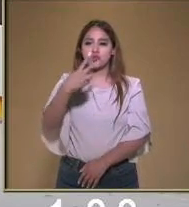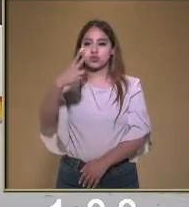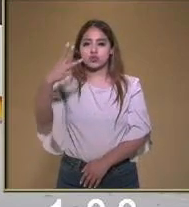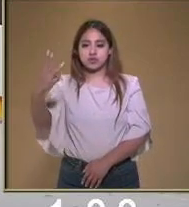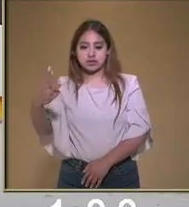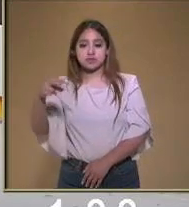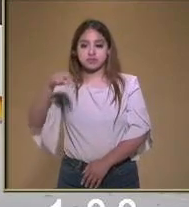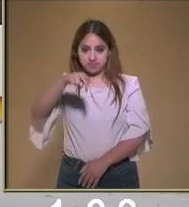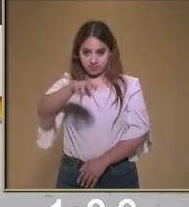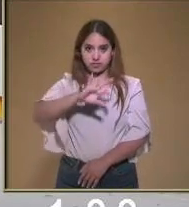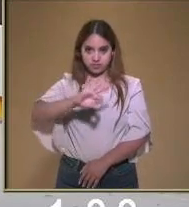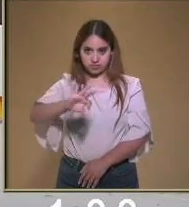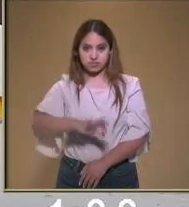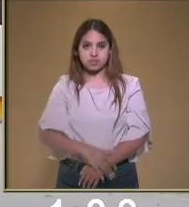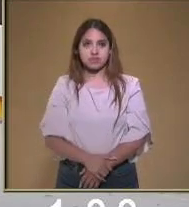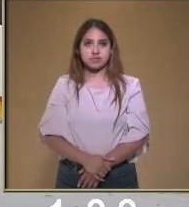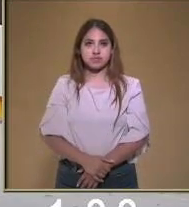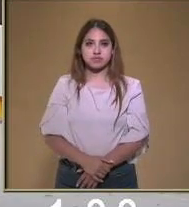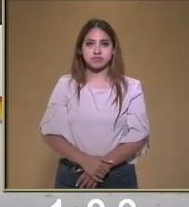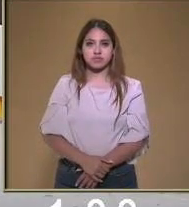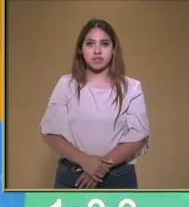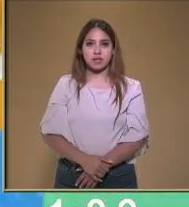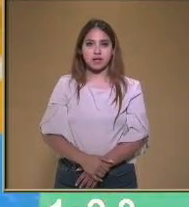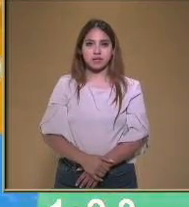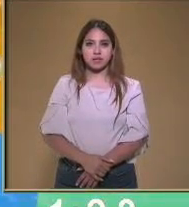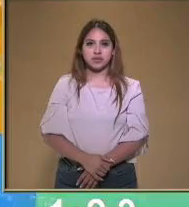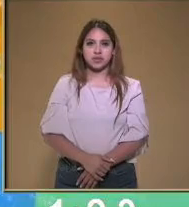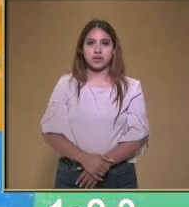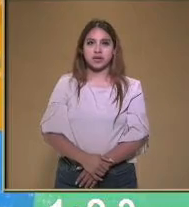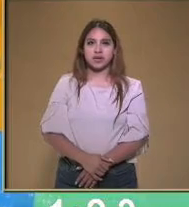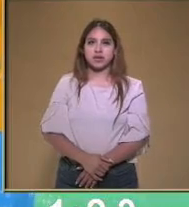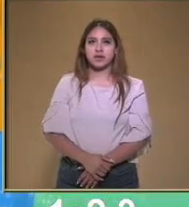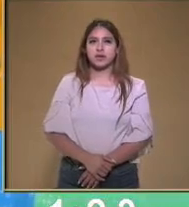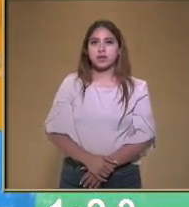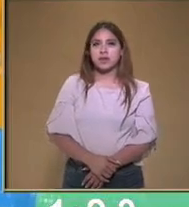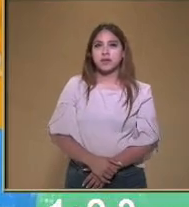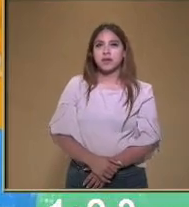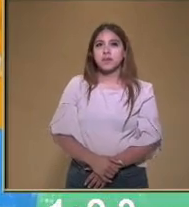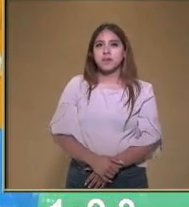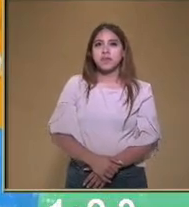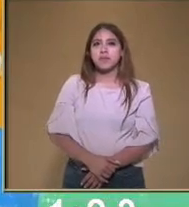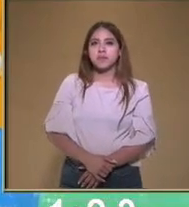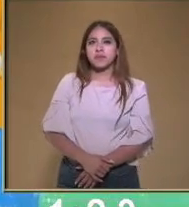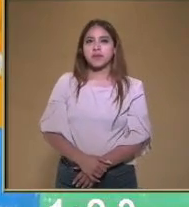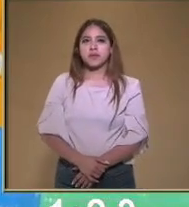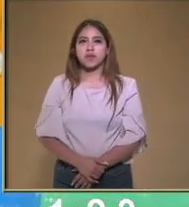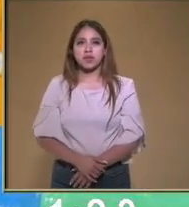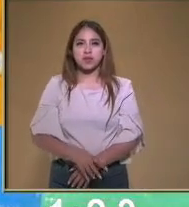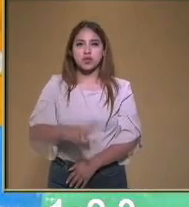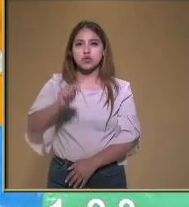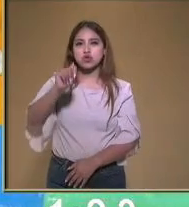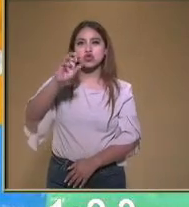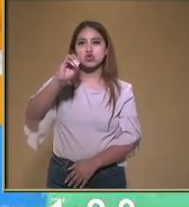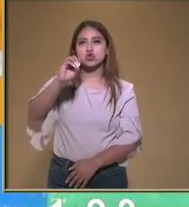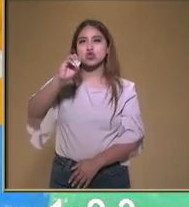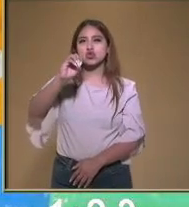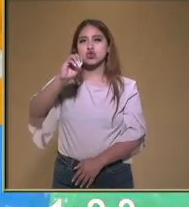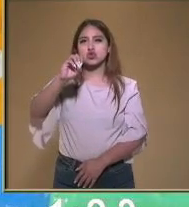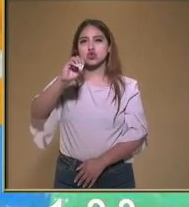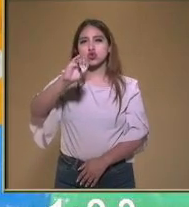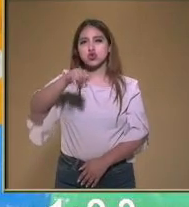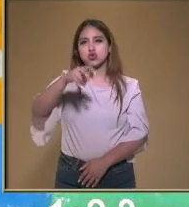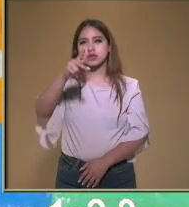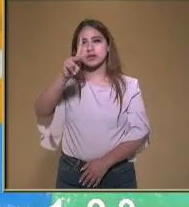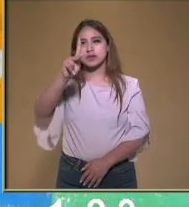Una, dos, tres. Tres. Cayó. A ver y qué dice ahí, maestra. Y en tóquetl. ¿Qué es tóquet? Tóquet